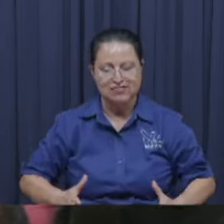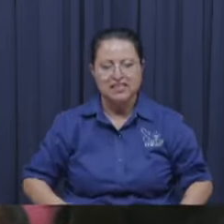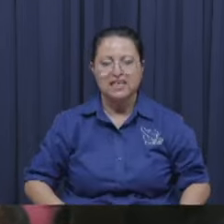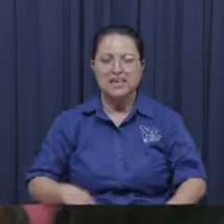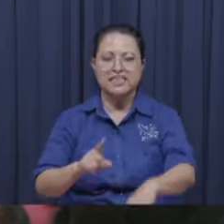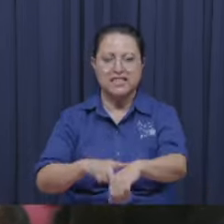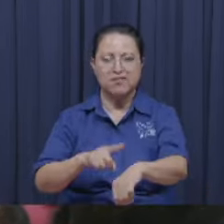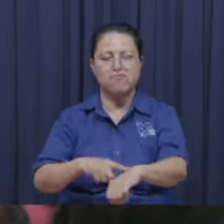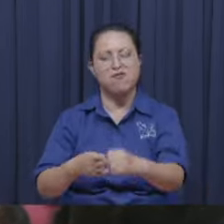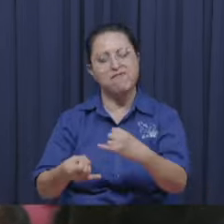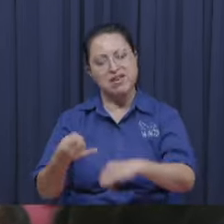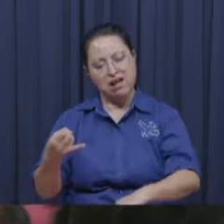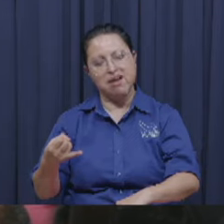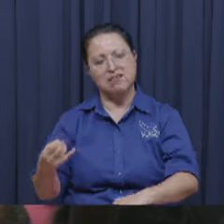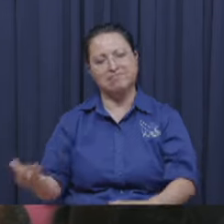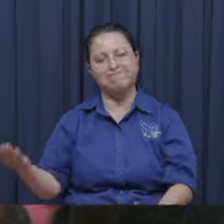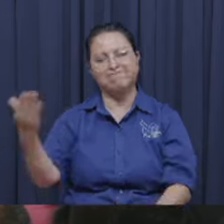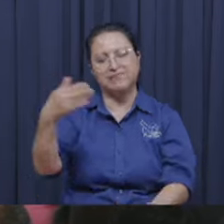llegado.